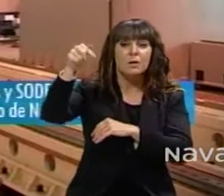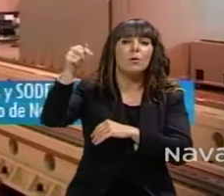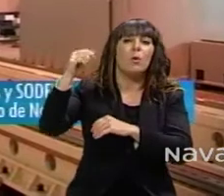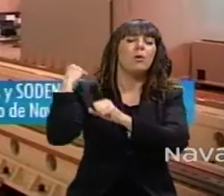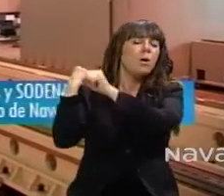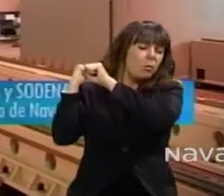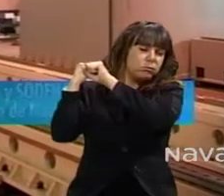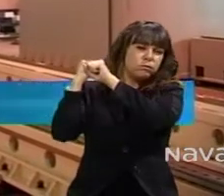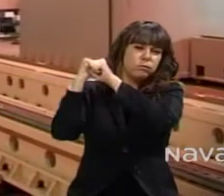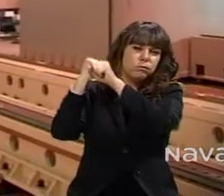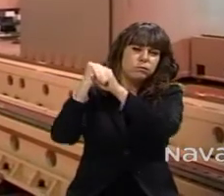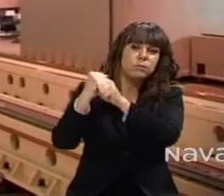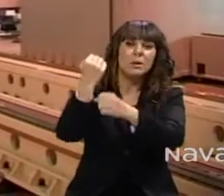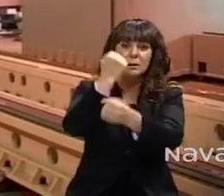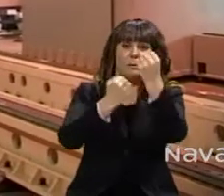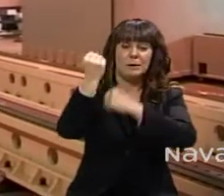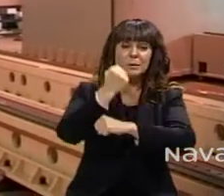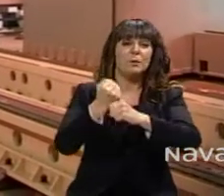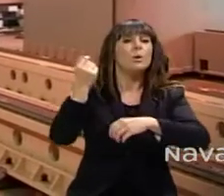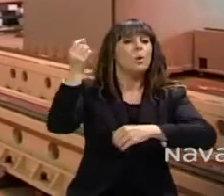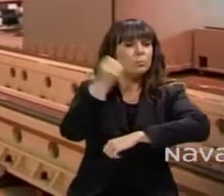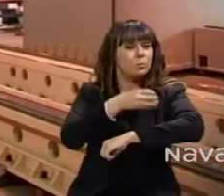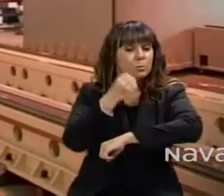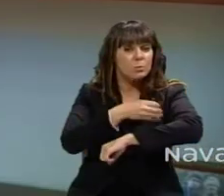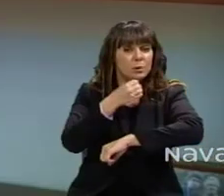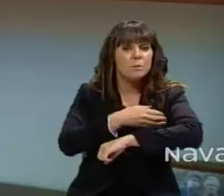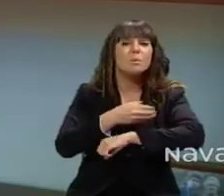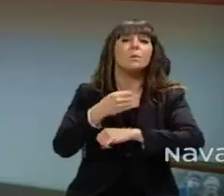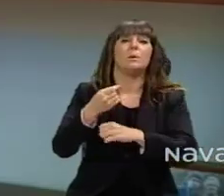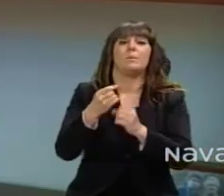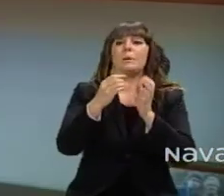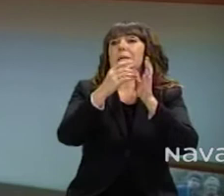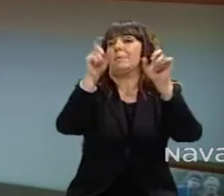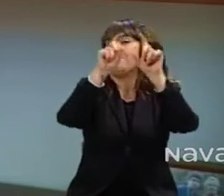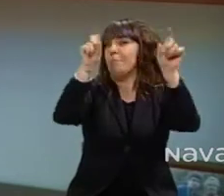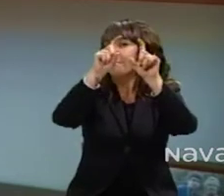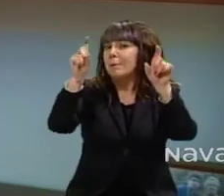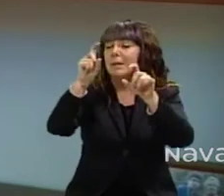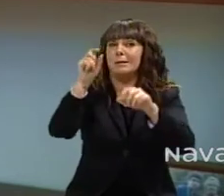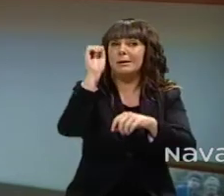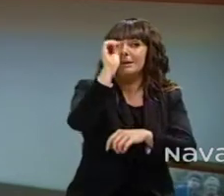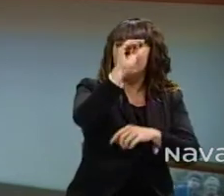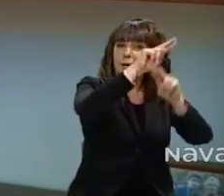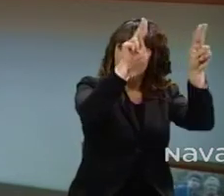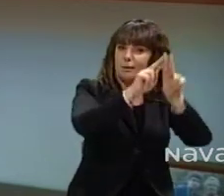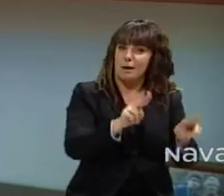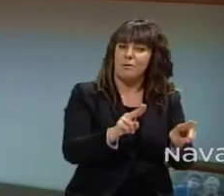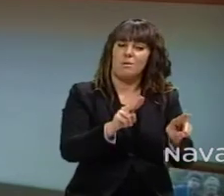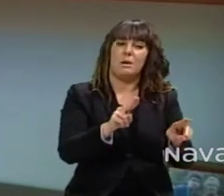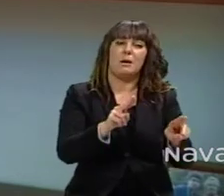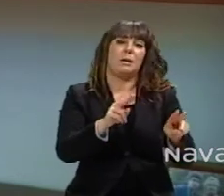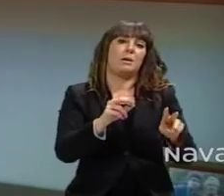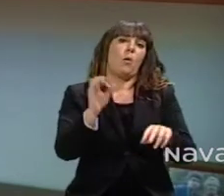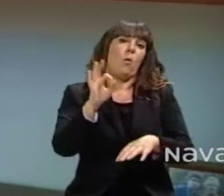promoviendo la inversión en nuestra región por parte de compañías internacionales y obviamente también por